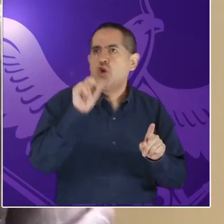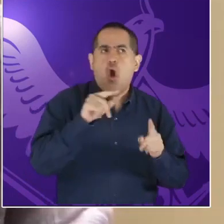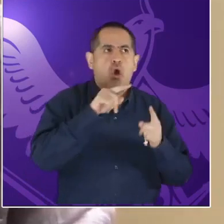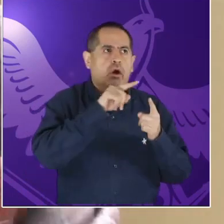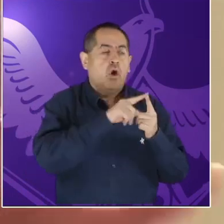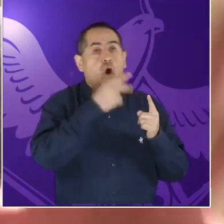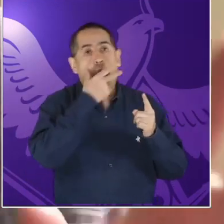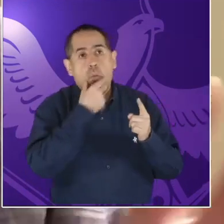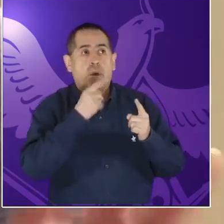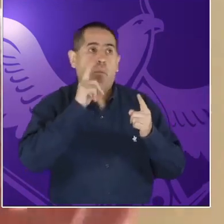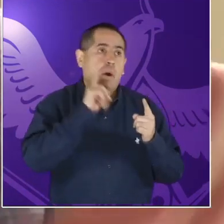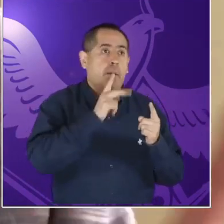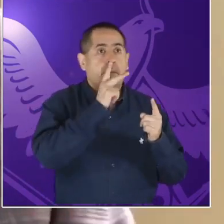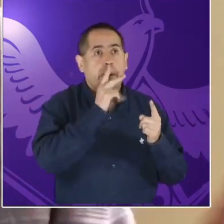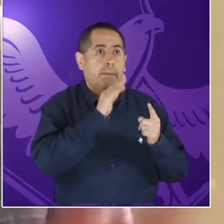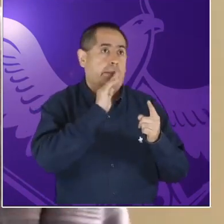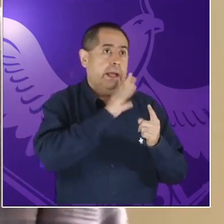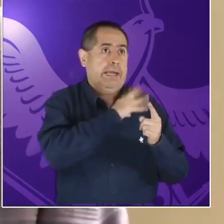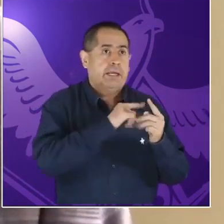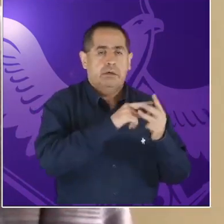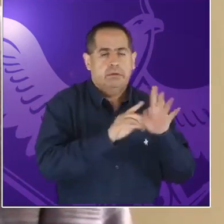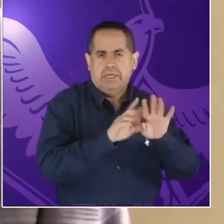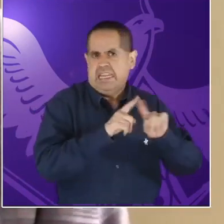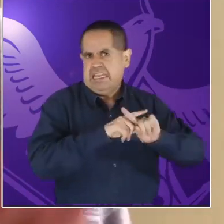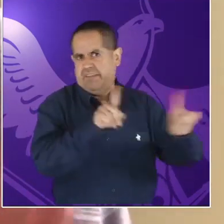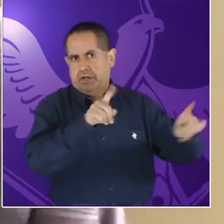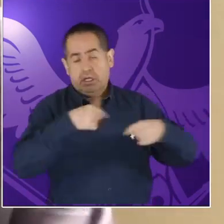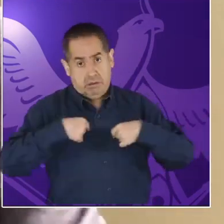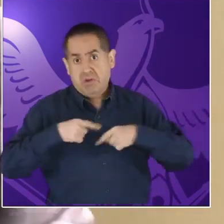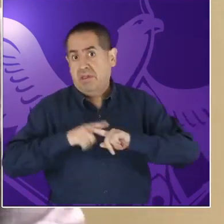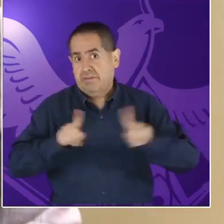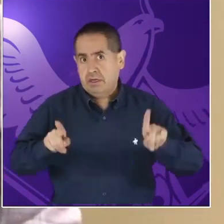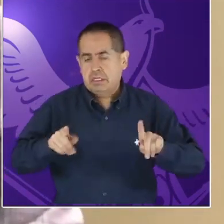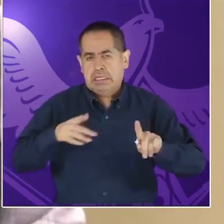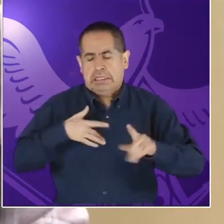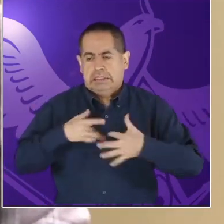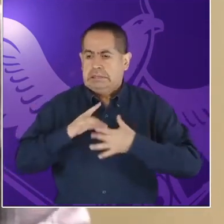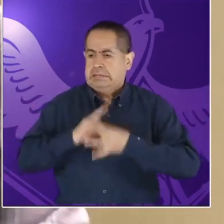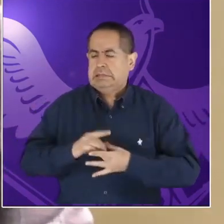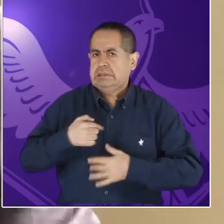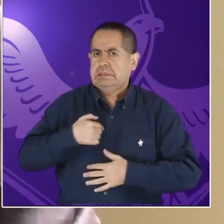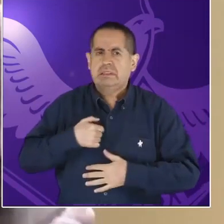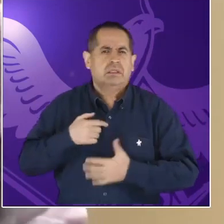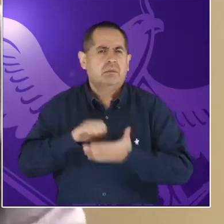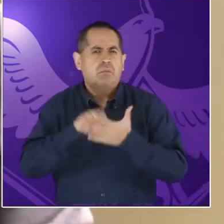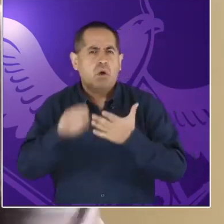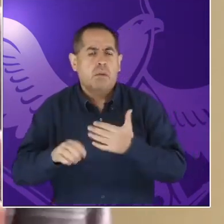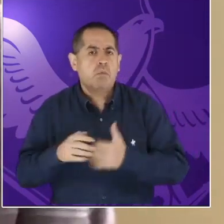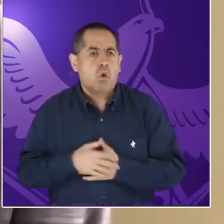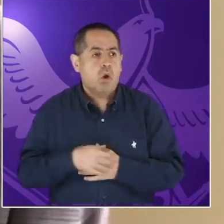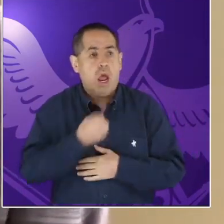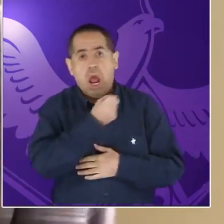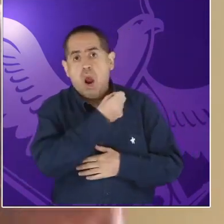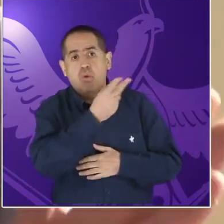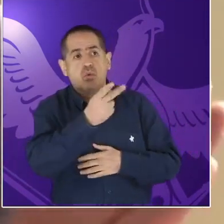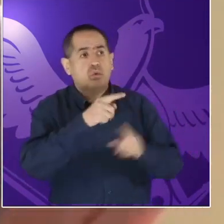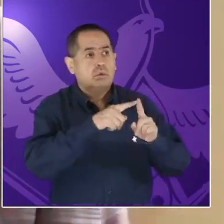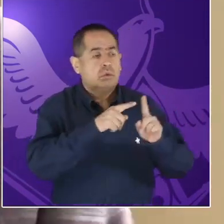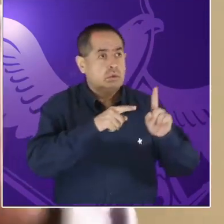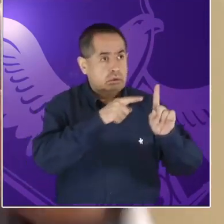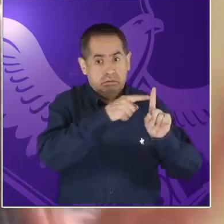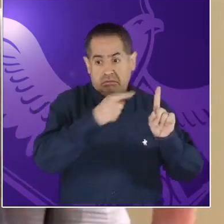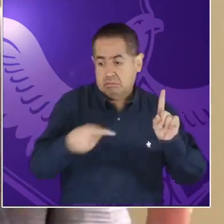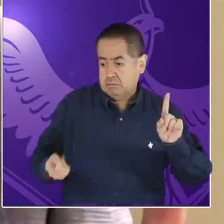el modelo heteronormativo, digamos, pues hay algunas aproximaciones más cercanas. Por ejemplo, es decir,